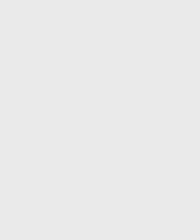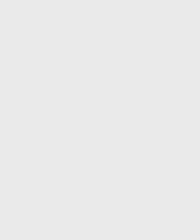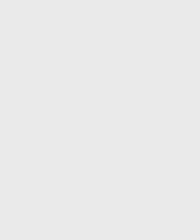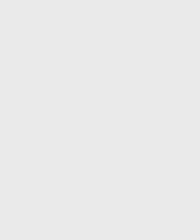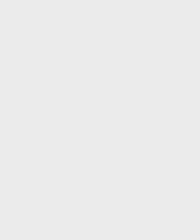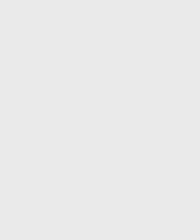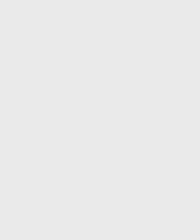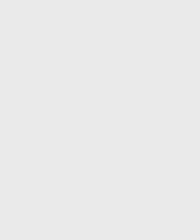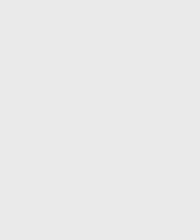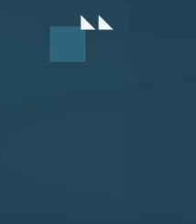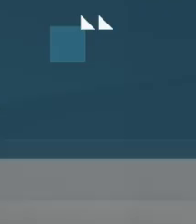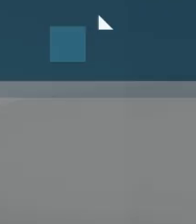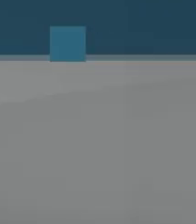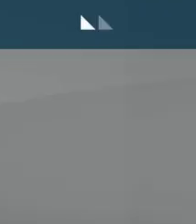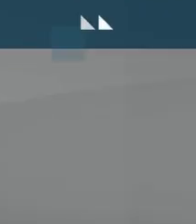2024.